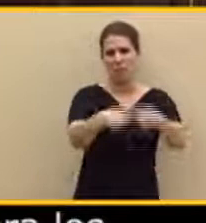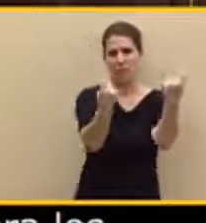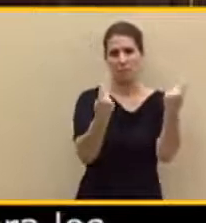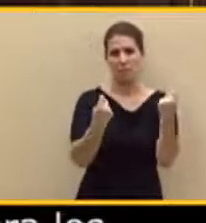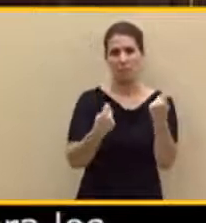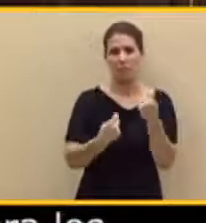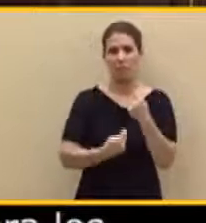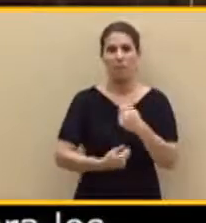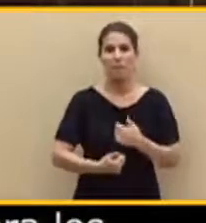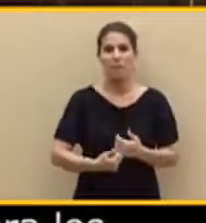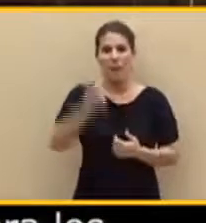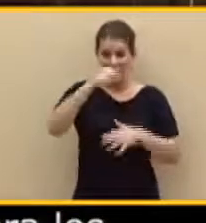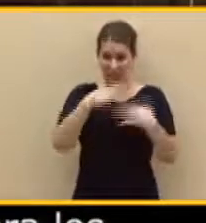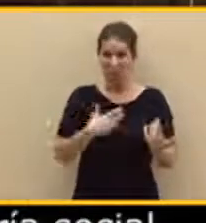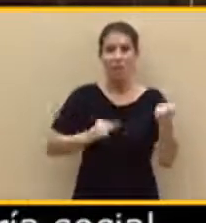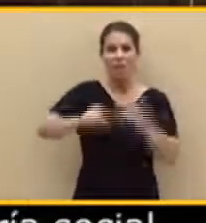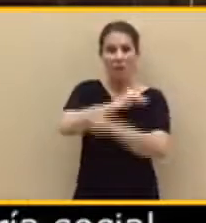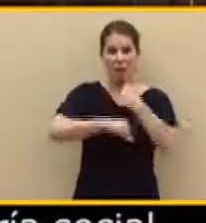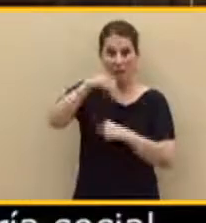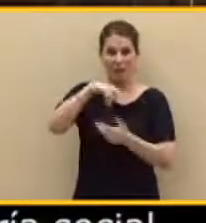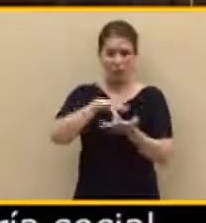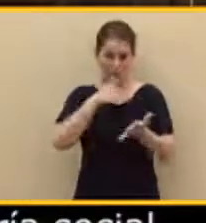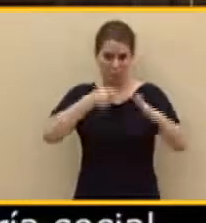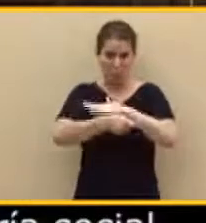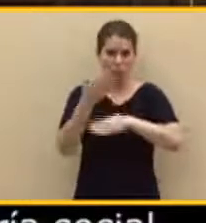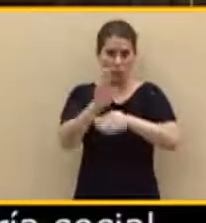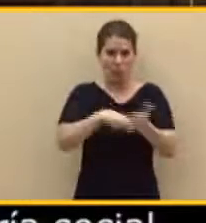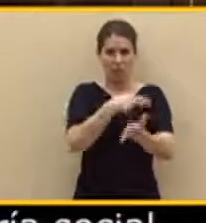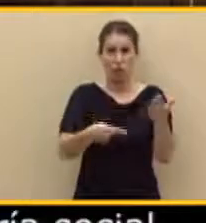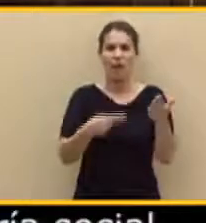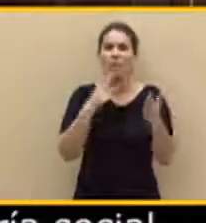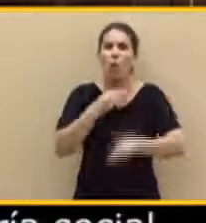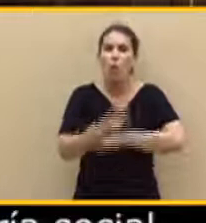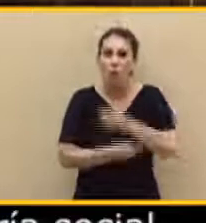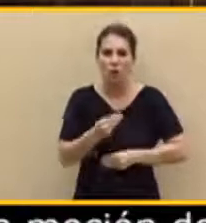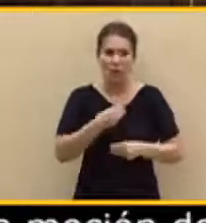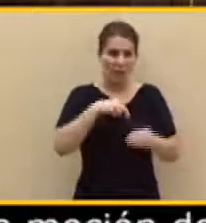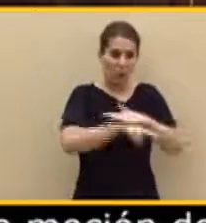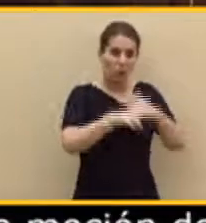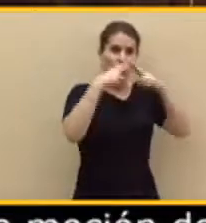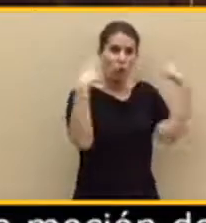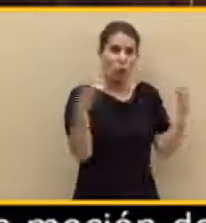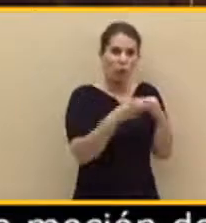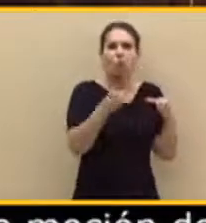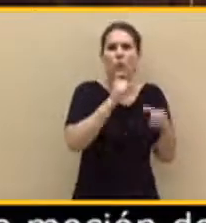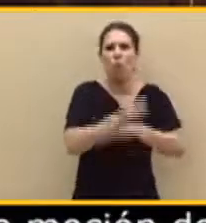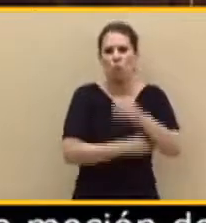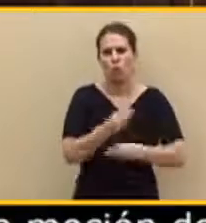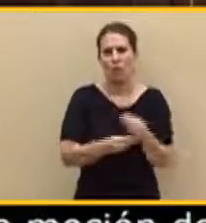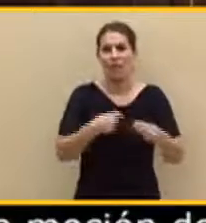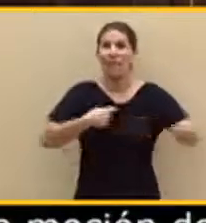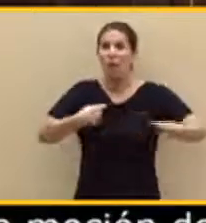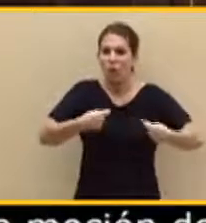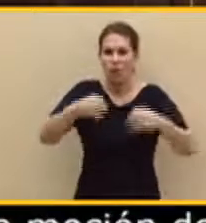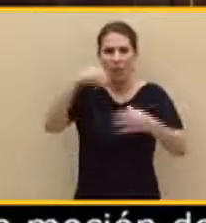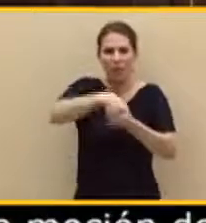de lo que estamos debatiendo también en esta moción de censura, es del uso colectivo de los recursos públicos, es de la organización misma de nuestra sociedad. Y